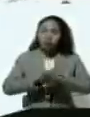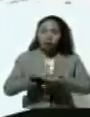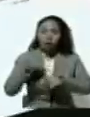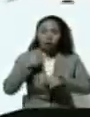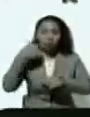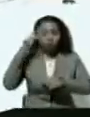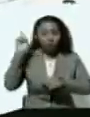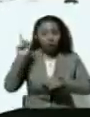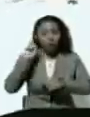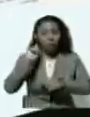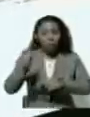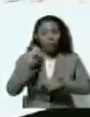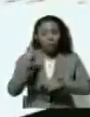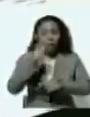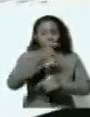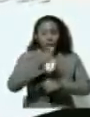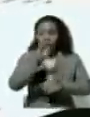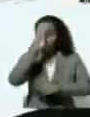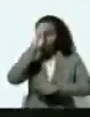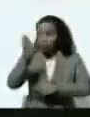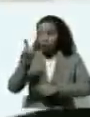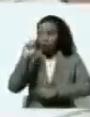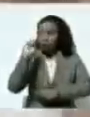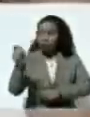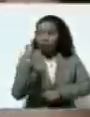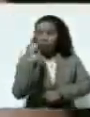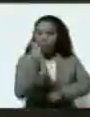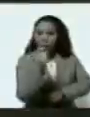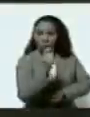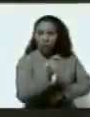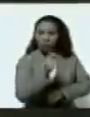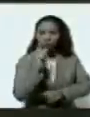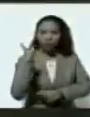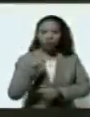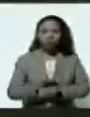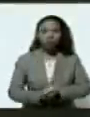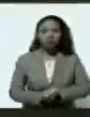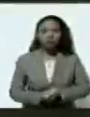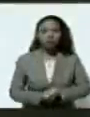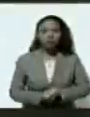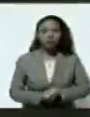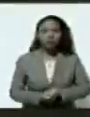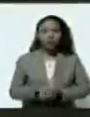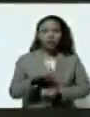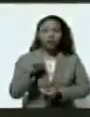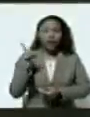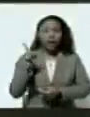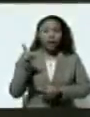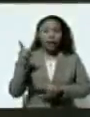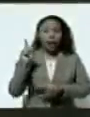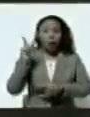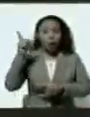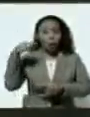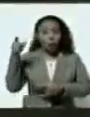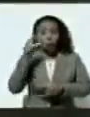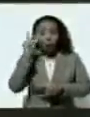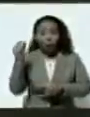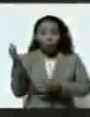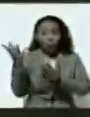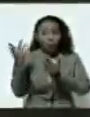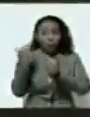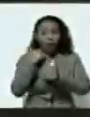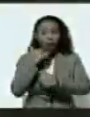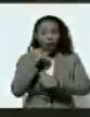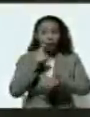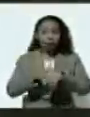él le pagó a gente directamente. Somasa en algún momento me comentó, dice Casella